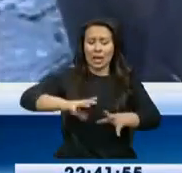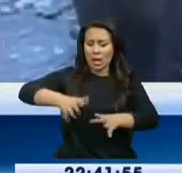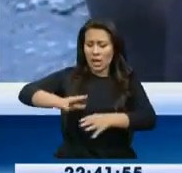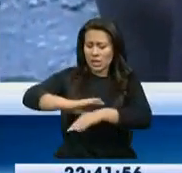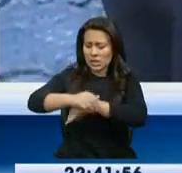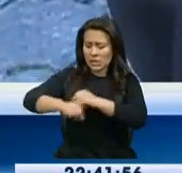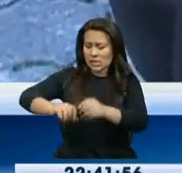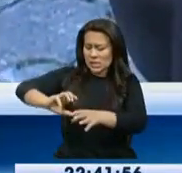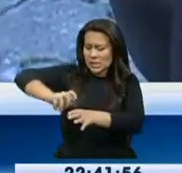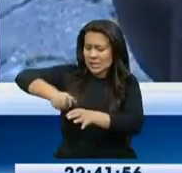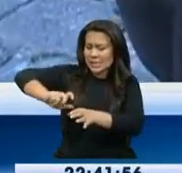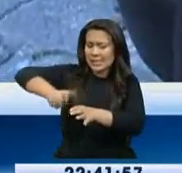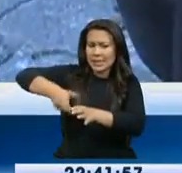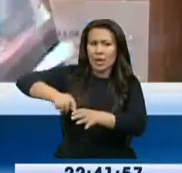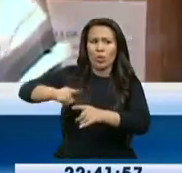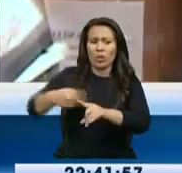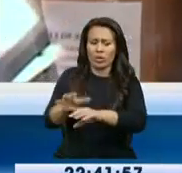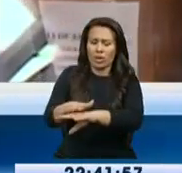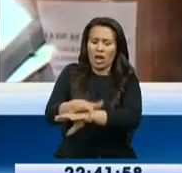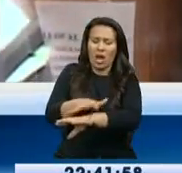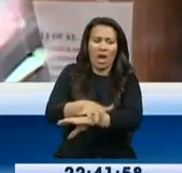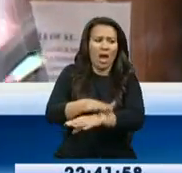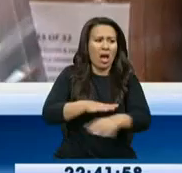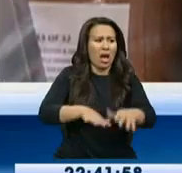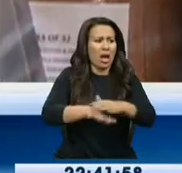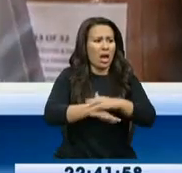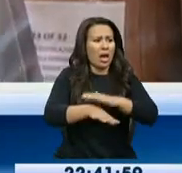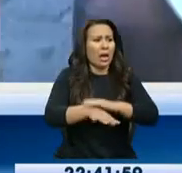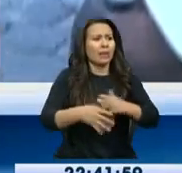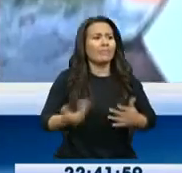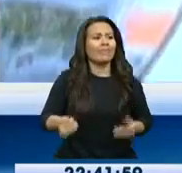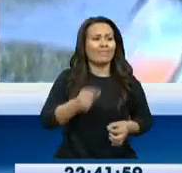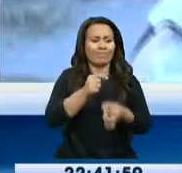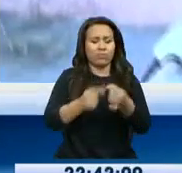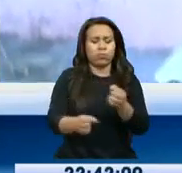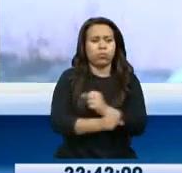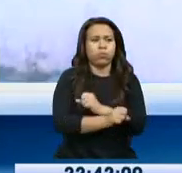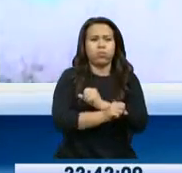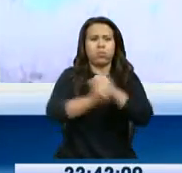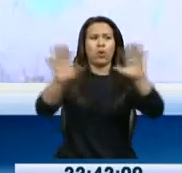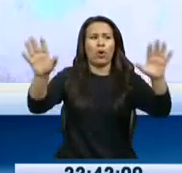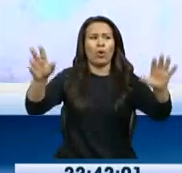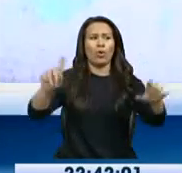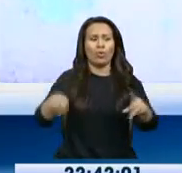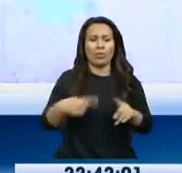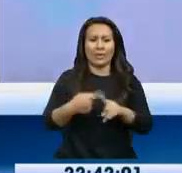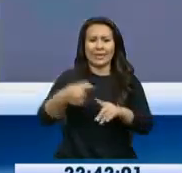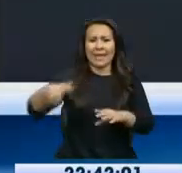la válvula y fue cuando se produjo la deflagración. Al parecer una chispa, activó el GLP que